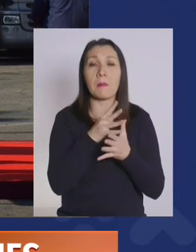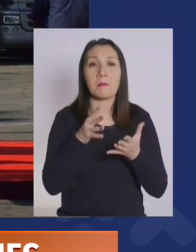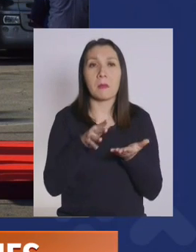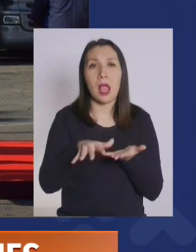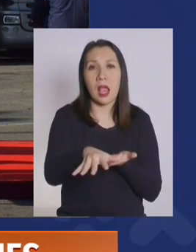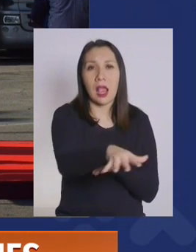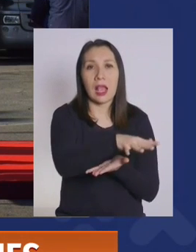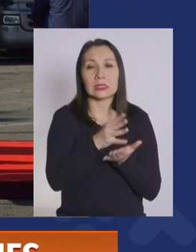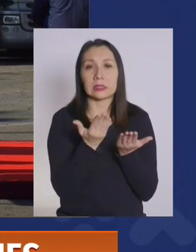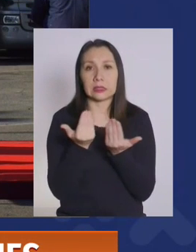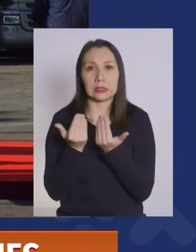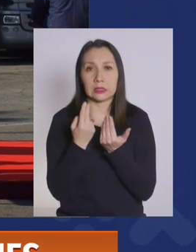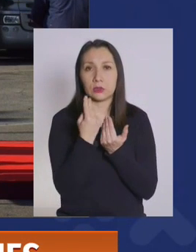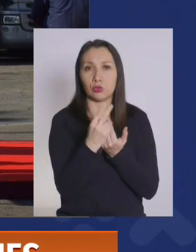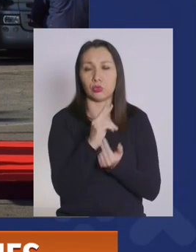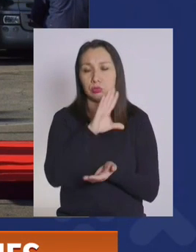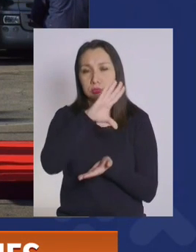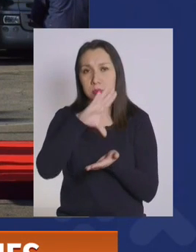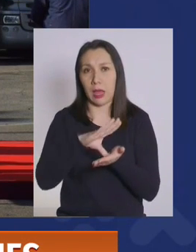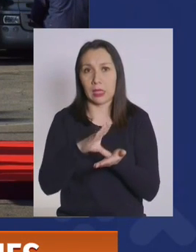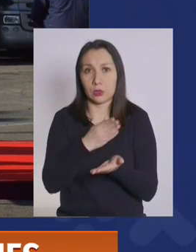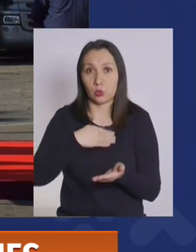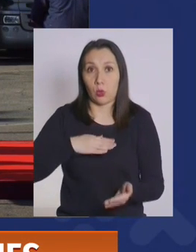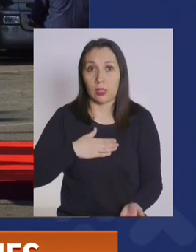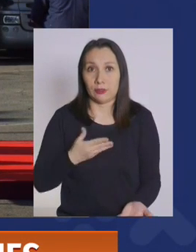más necesitados de nuestro país,